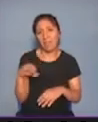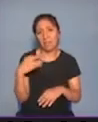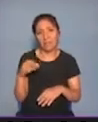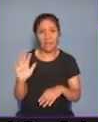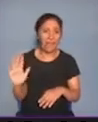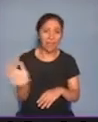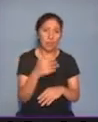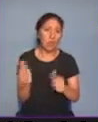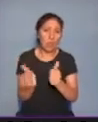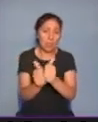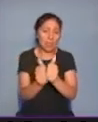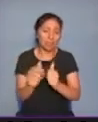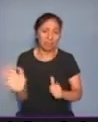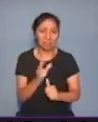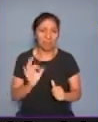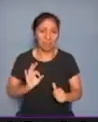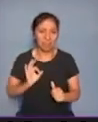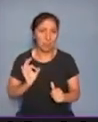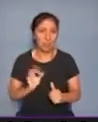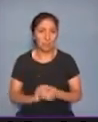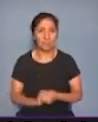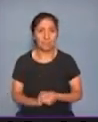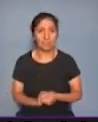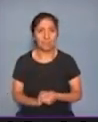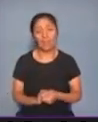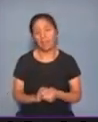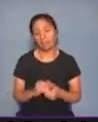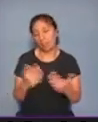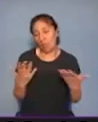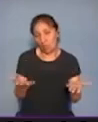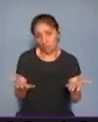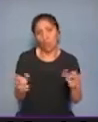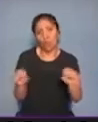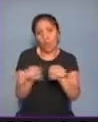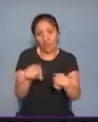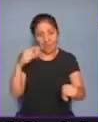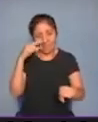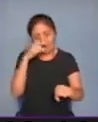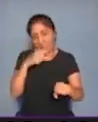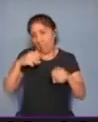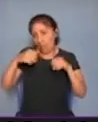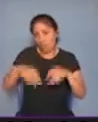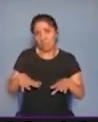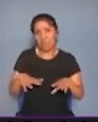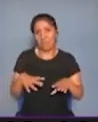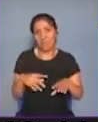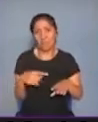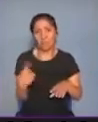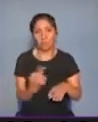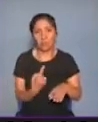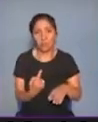los que nos acompañan todos los años este obviamente canal 7 desde el inicio desde el inicio